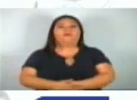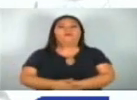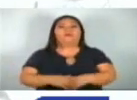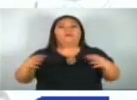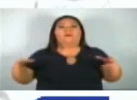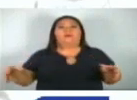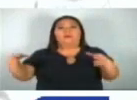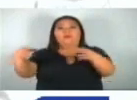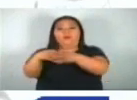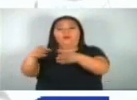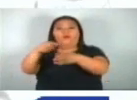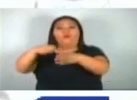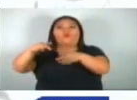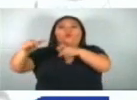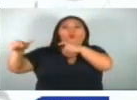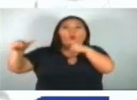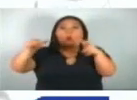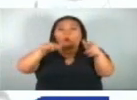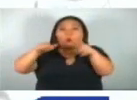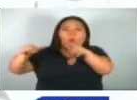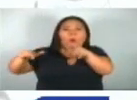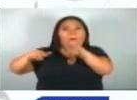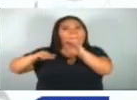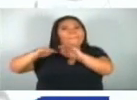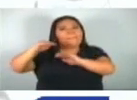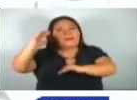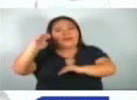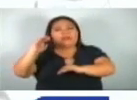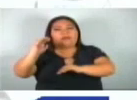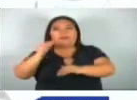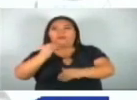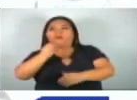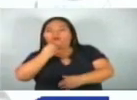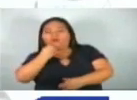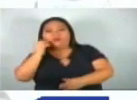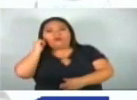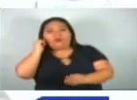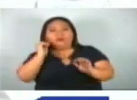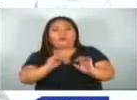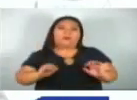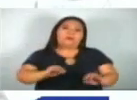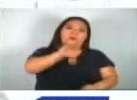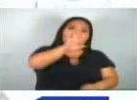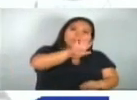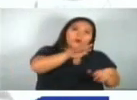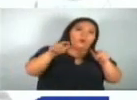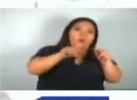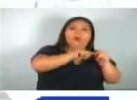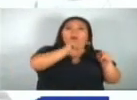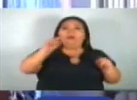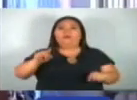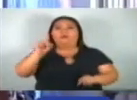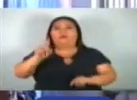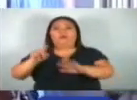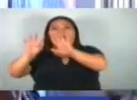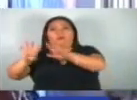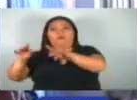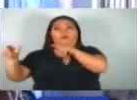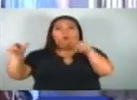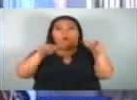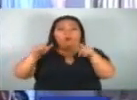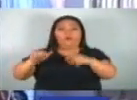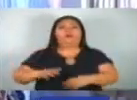grupos etarios o los grupos de edad más frecuentemente afectados son entre los 5 y los 19 años de edad. Agrega